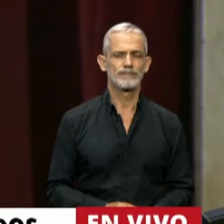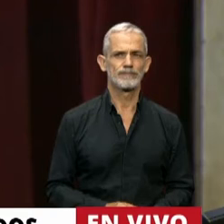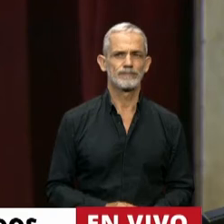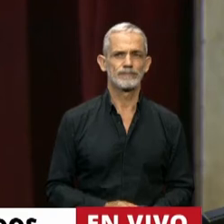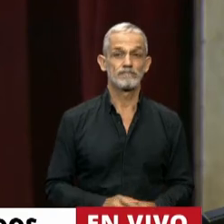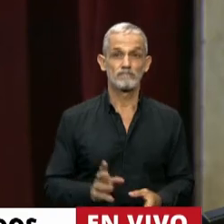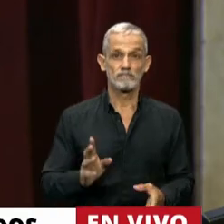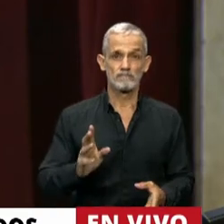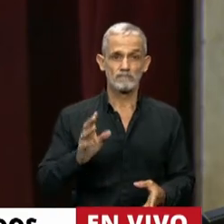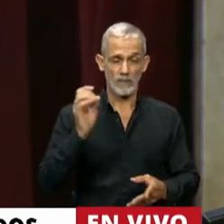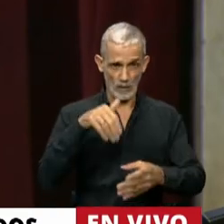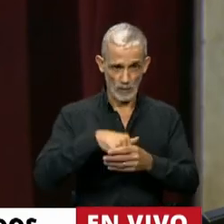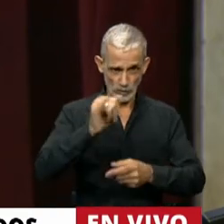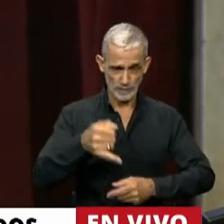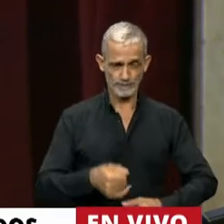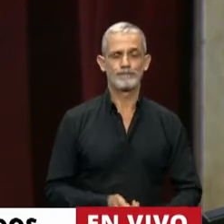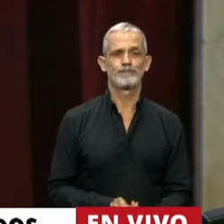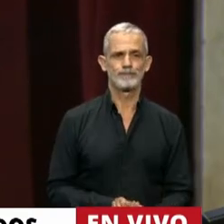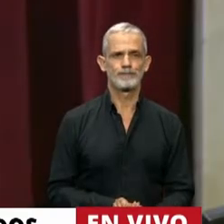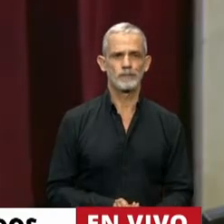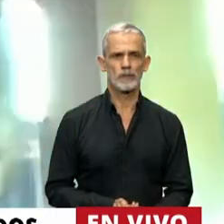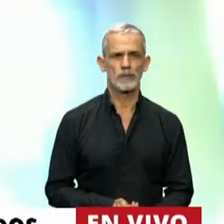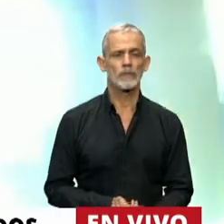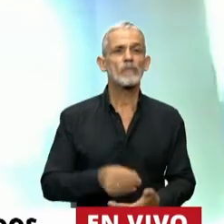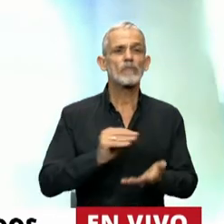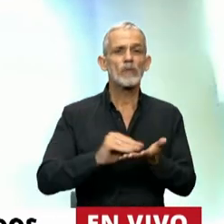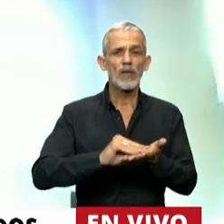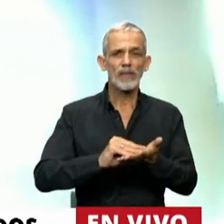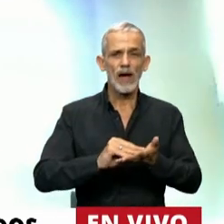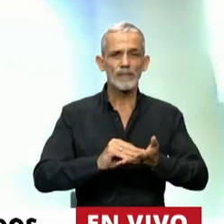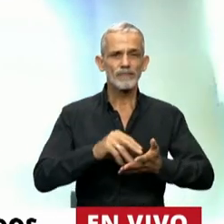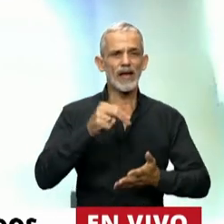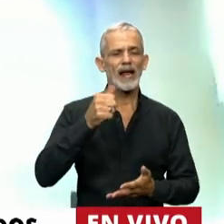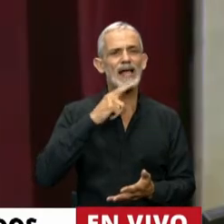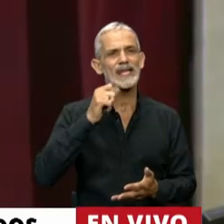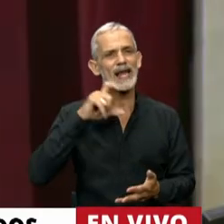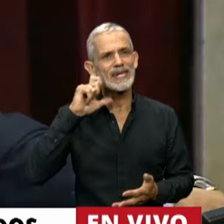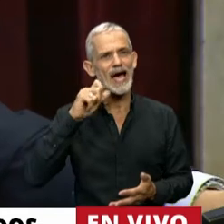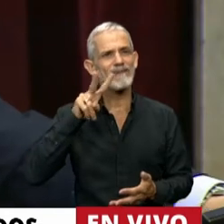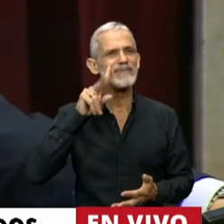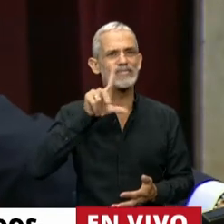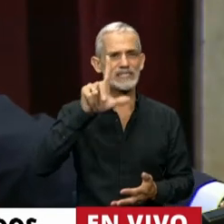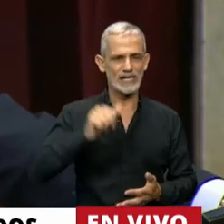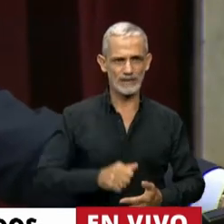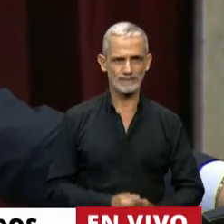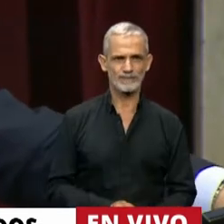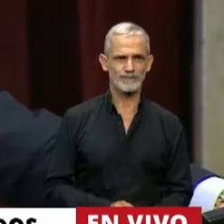Positivo, presidente. Gracias, diputado. Diputada Natalia Villa.